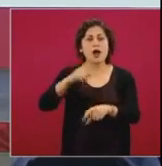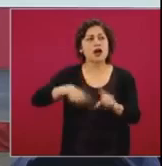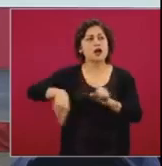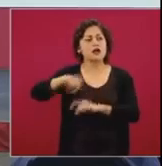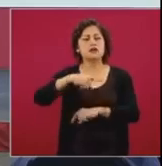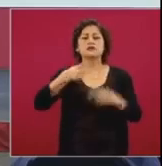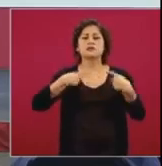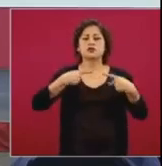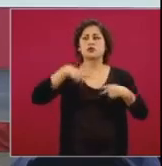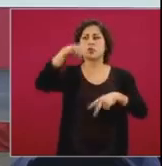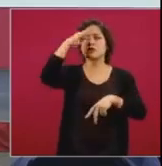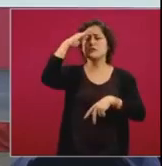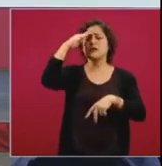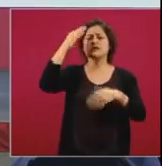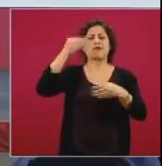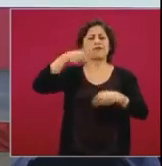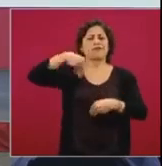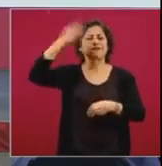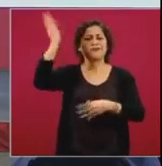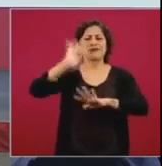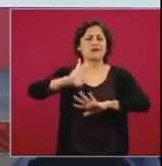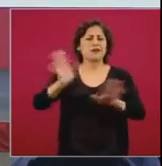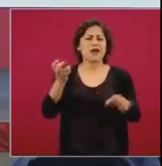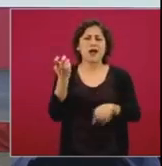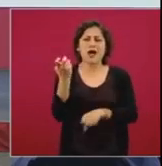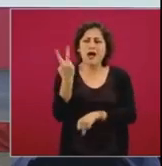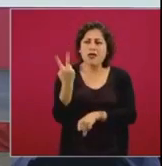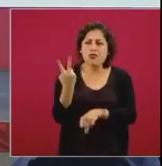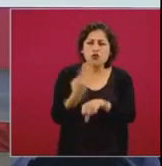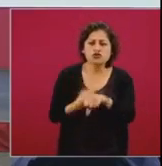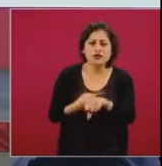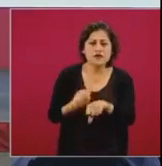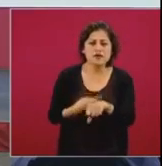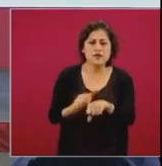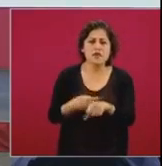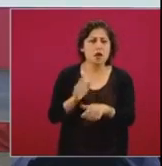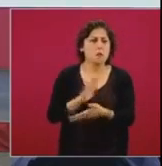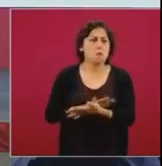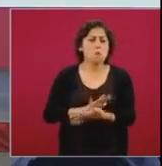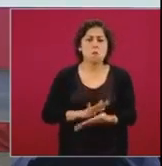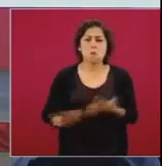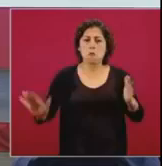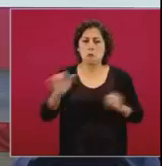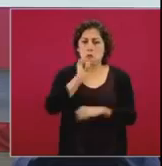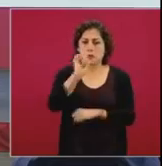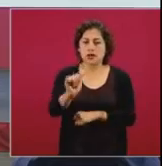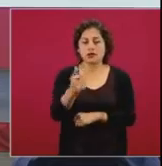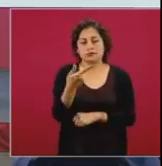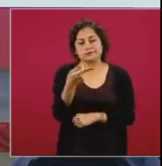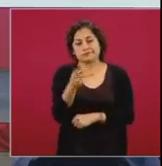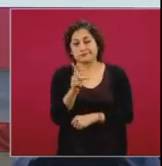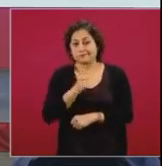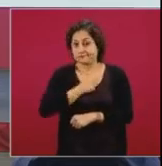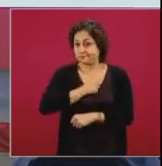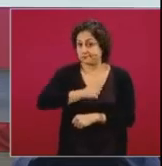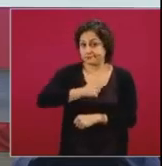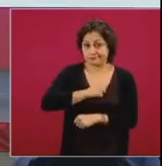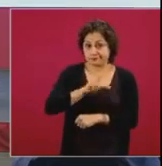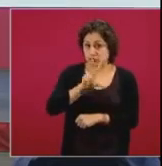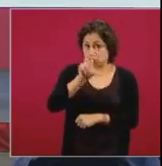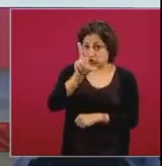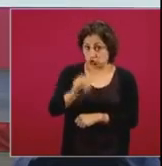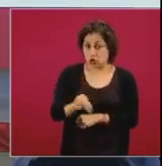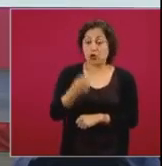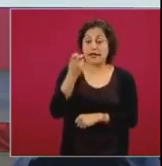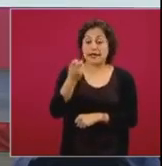que somos un país libre de lepra y de tuberculosis, y la verdad es que no es así. Lamentablemente seguimos teniéndolo ya no como